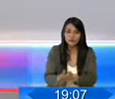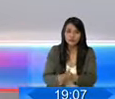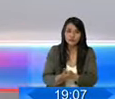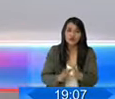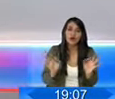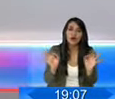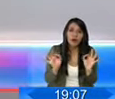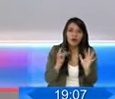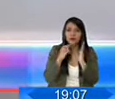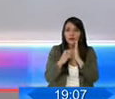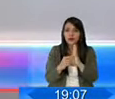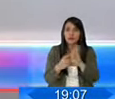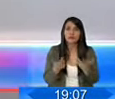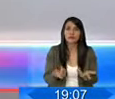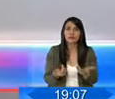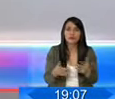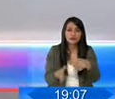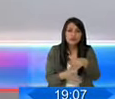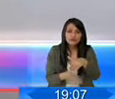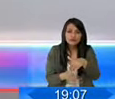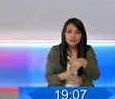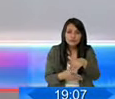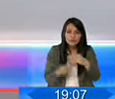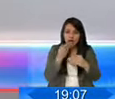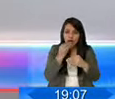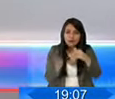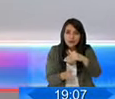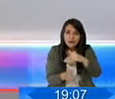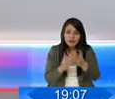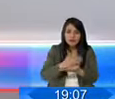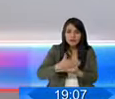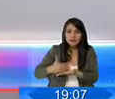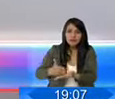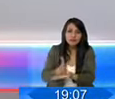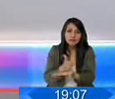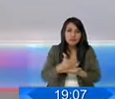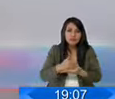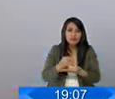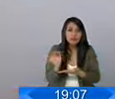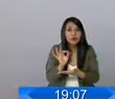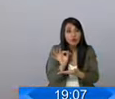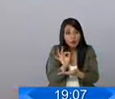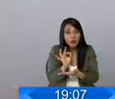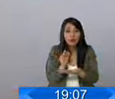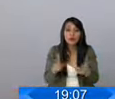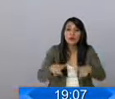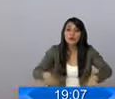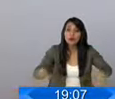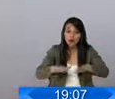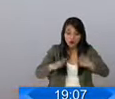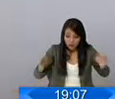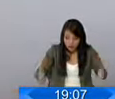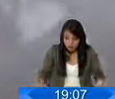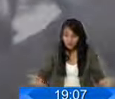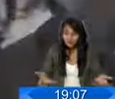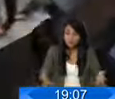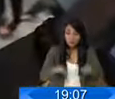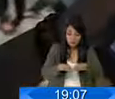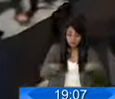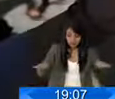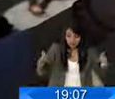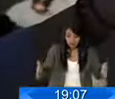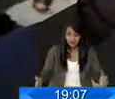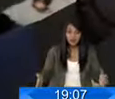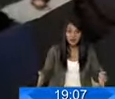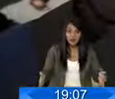que se encuentre, tenga que preparar los alimentos, por ejemplo, picar o algo en el sitio donde se encuentra, la mesa que debe